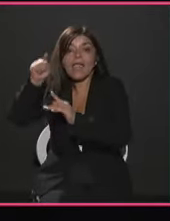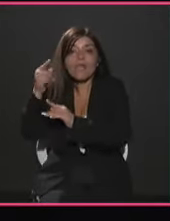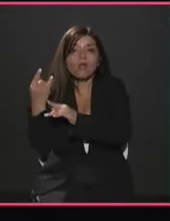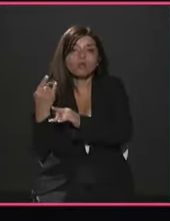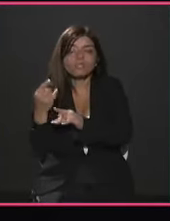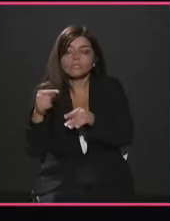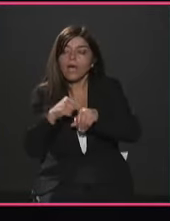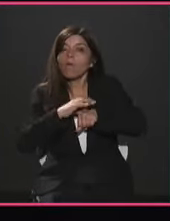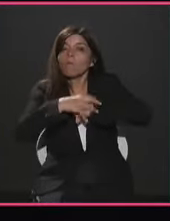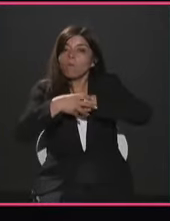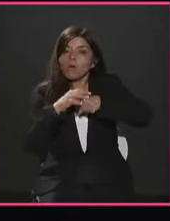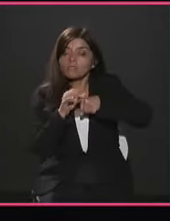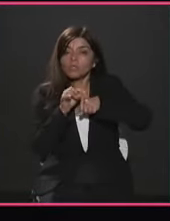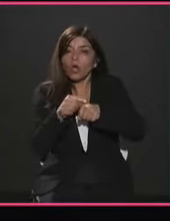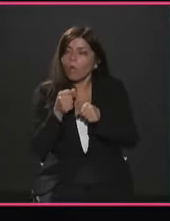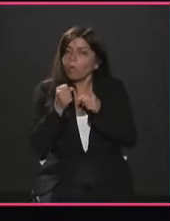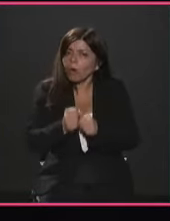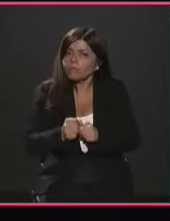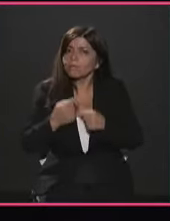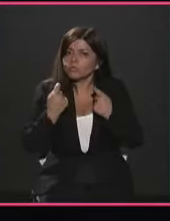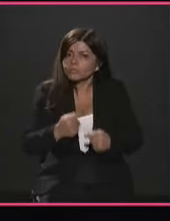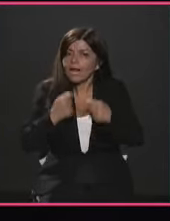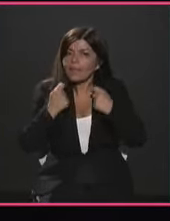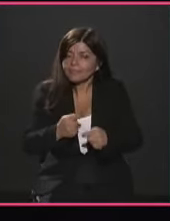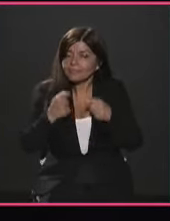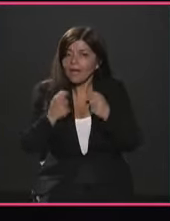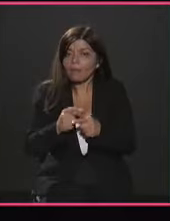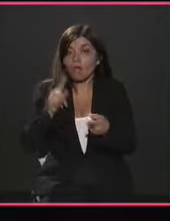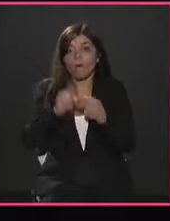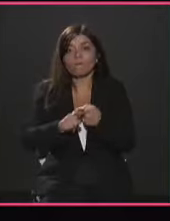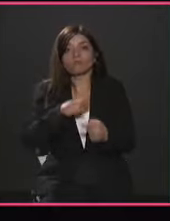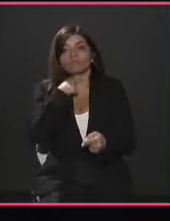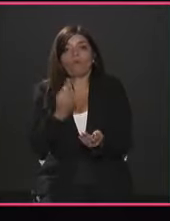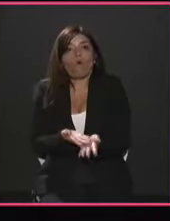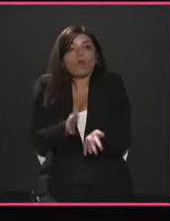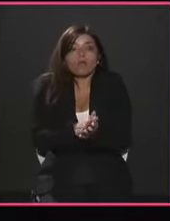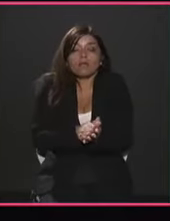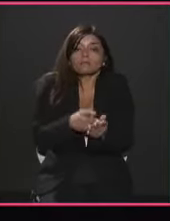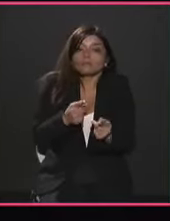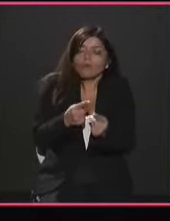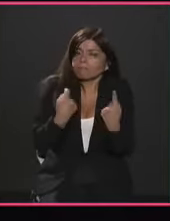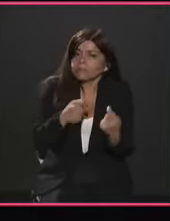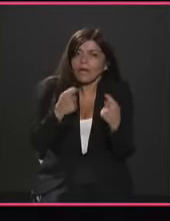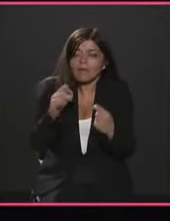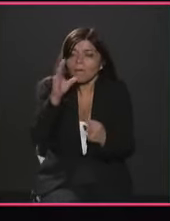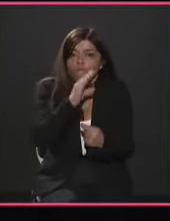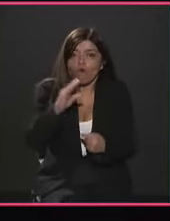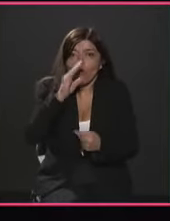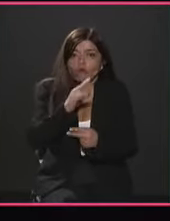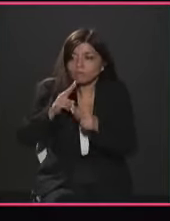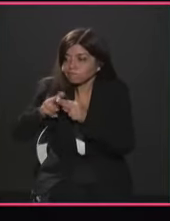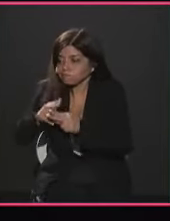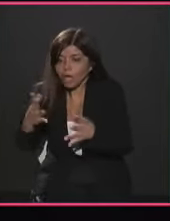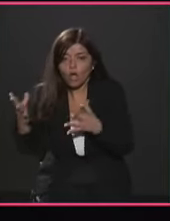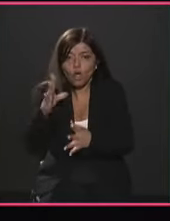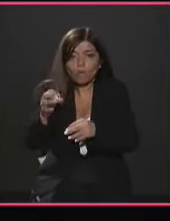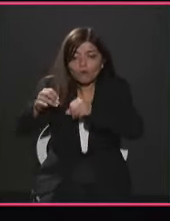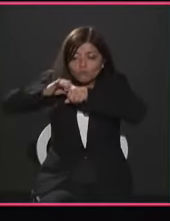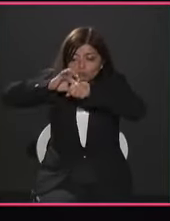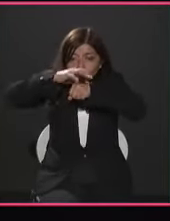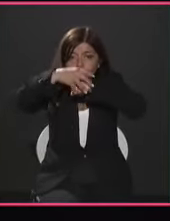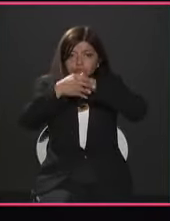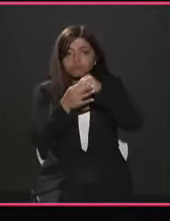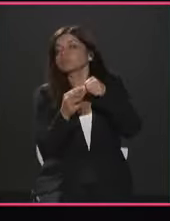universidad y yo le dije que podíamos intentarlo ya que si no mi esposo se iba a morir de todas formas entonces buscamos Cuáles eran los virus que podían